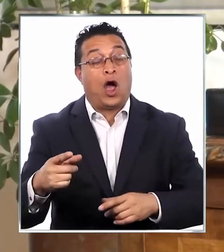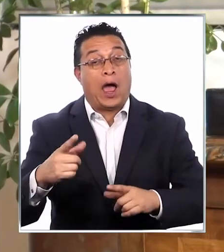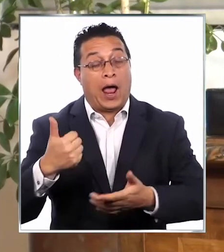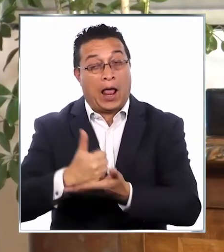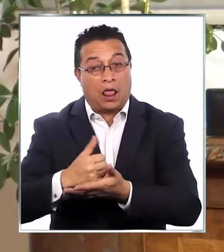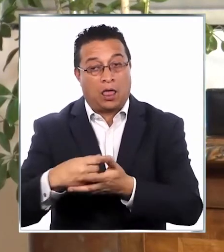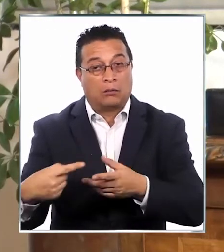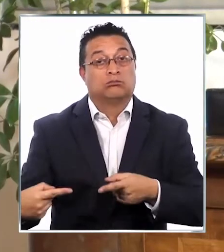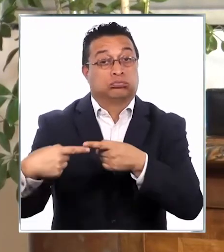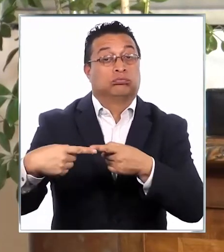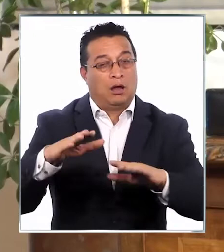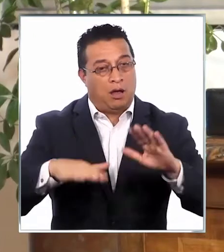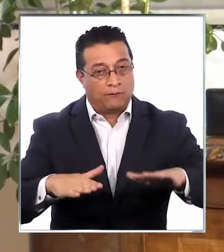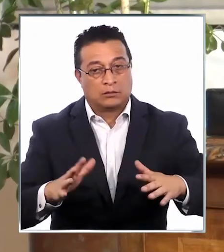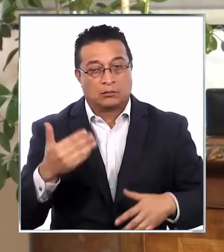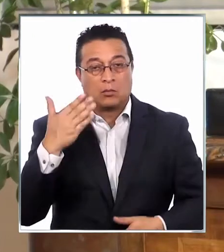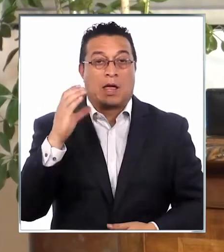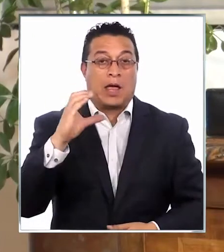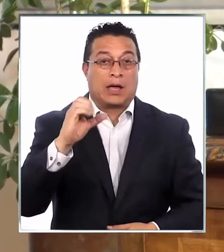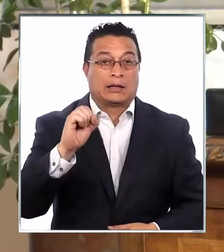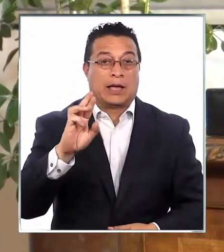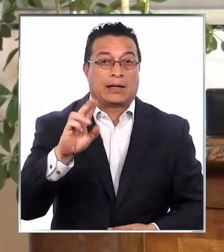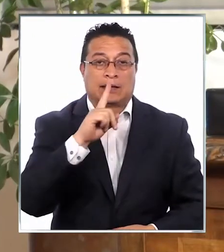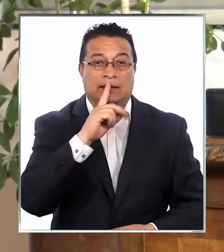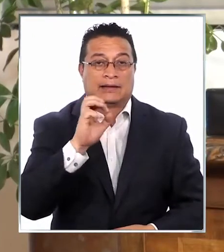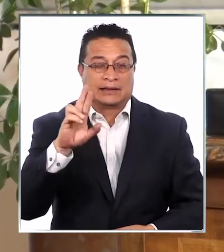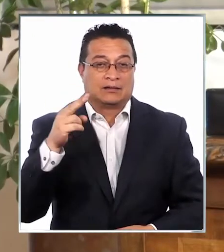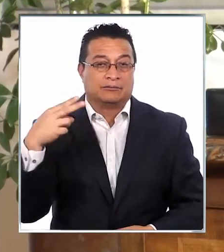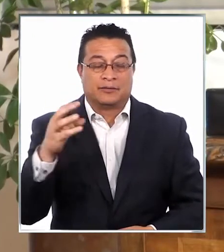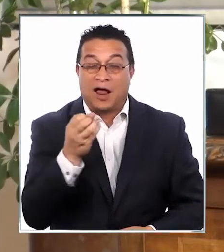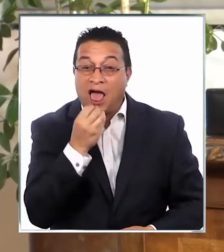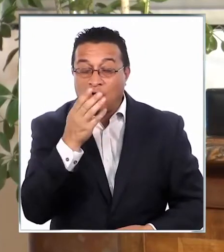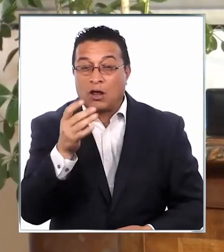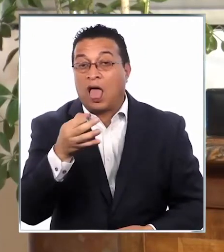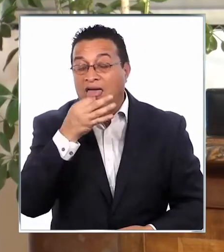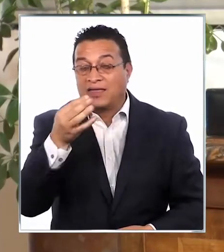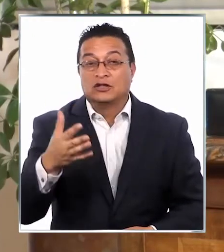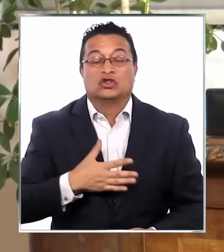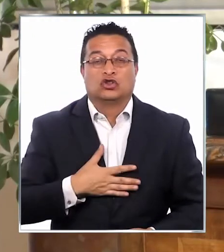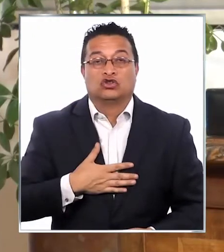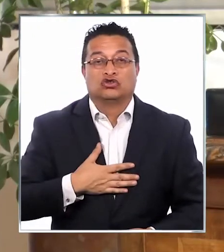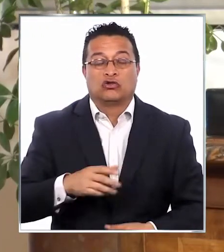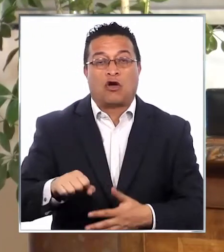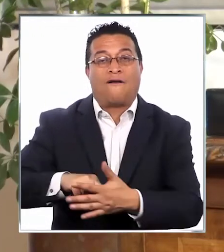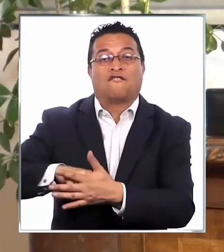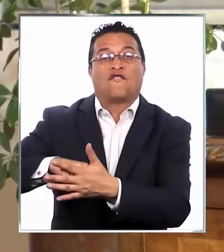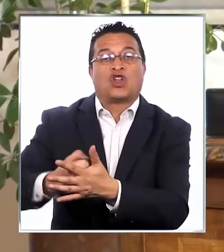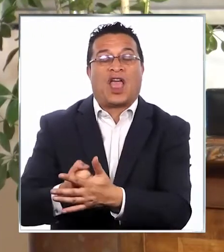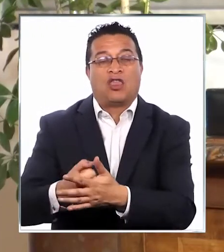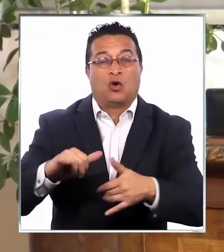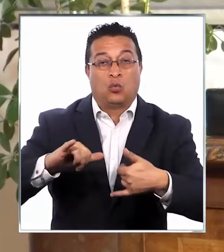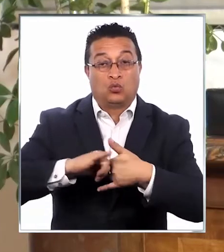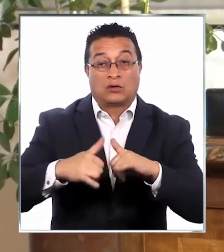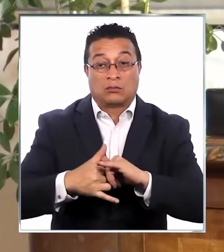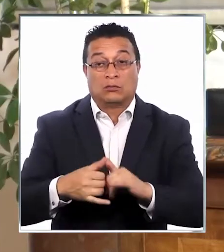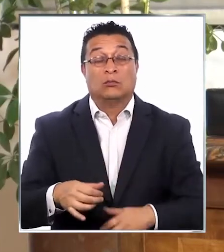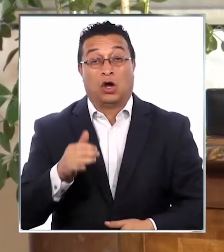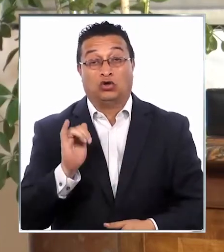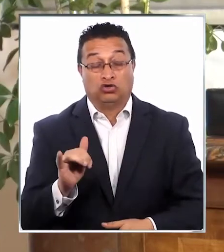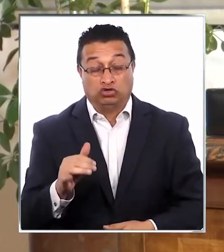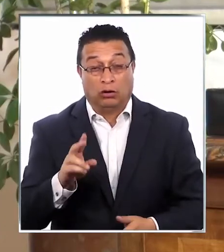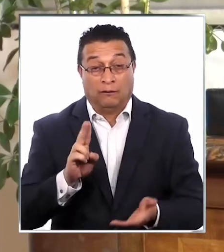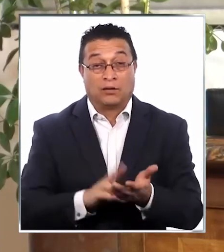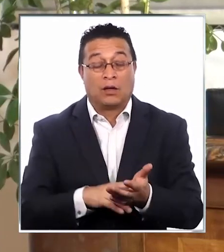alcaldes. Recuerdo que Rodolfo Carter una vez dijo que yo lo había bloqueado en el WhatsApp. Y fue así, pero